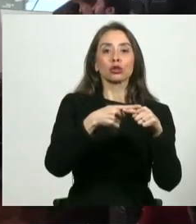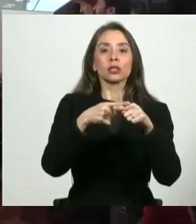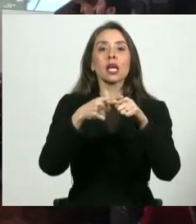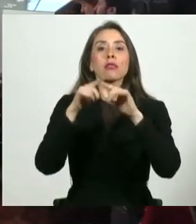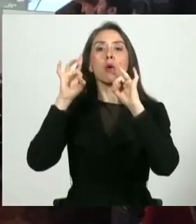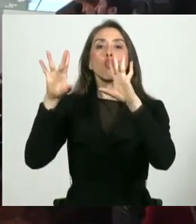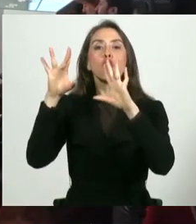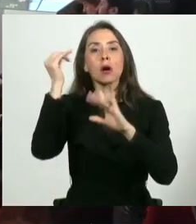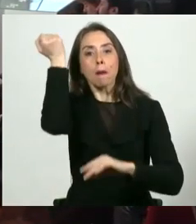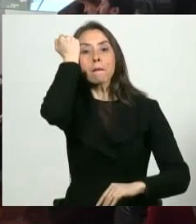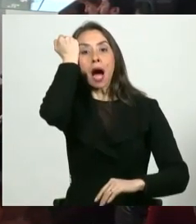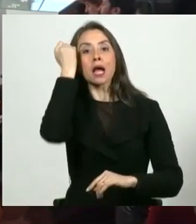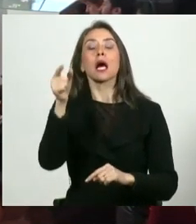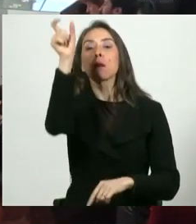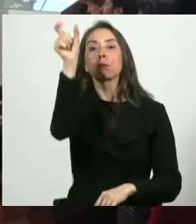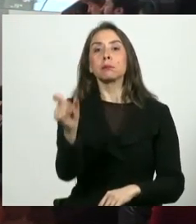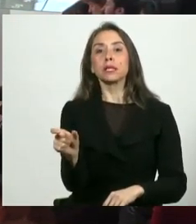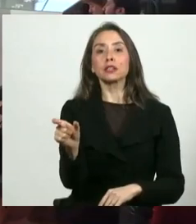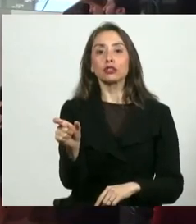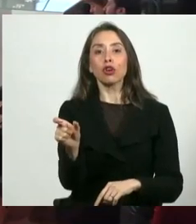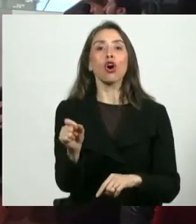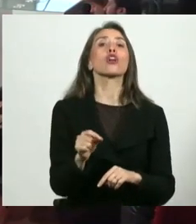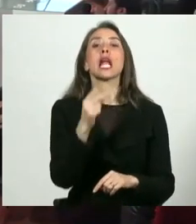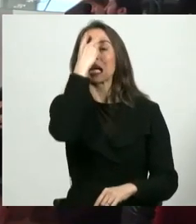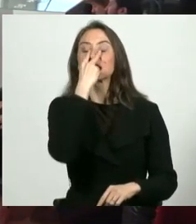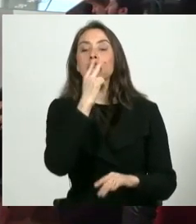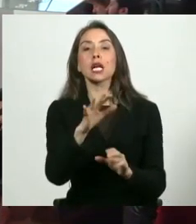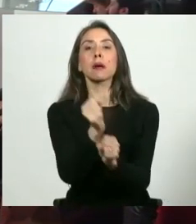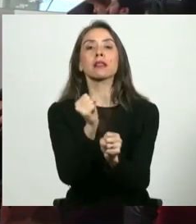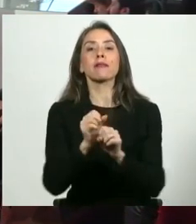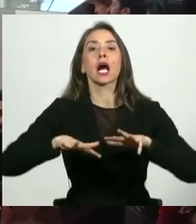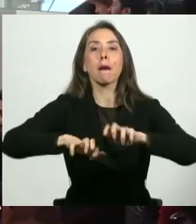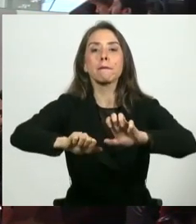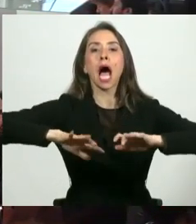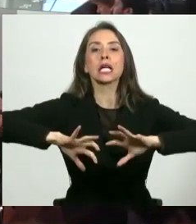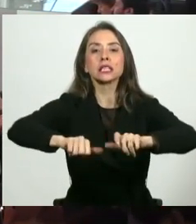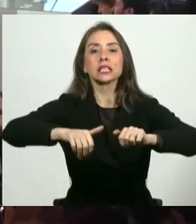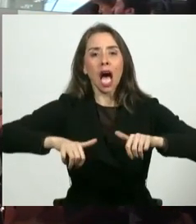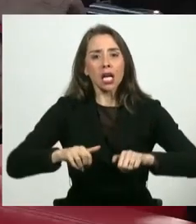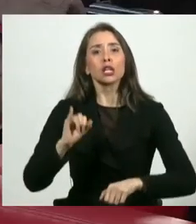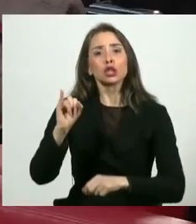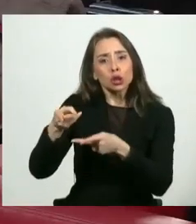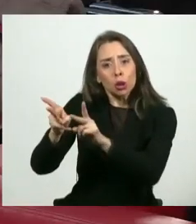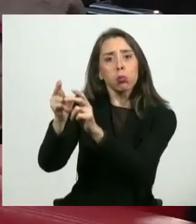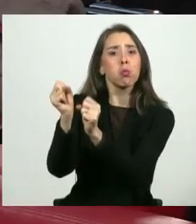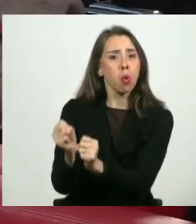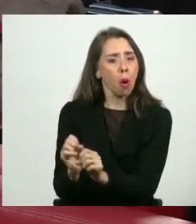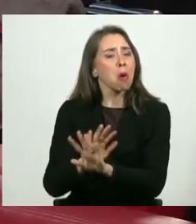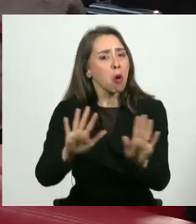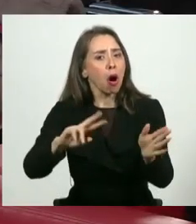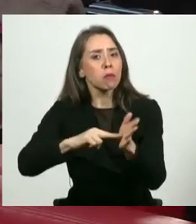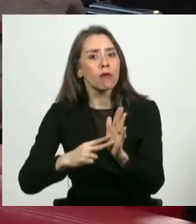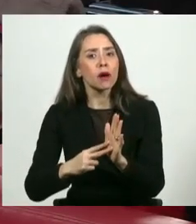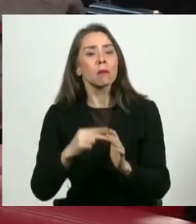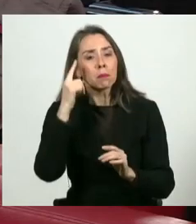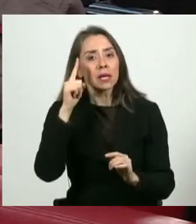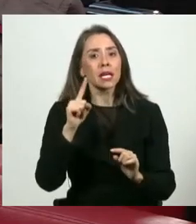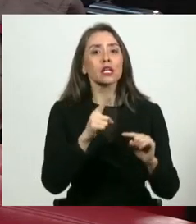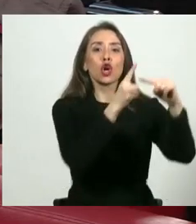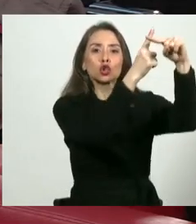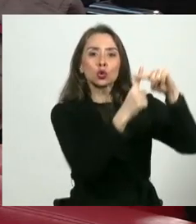qué la persona ciega tiene que ser masajista solamente? Puede serlo, si no hay problema. Pero sumemos,